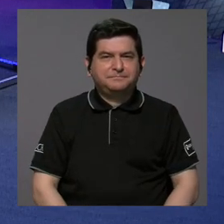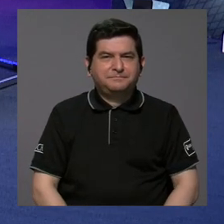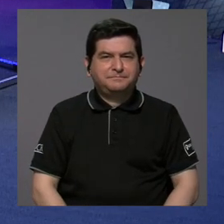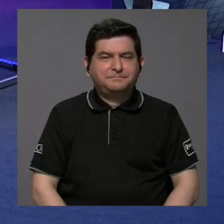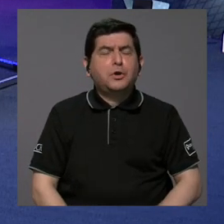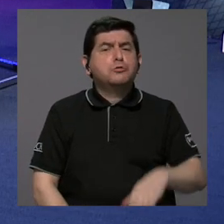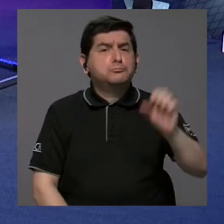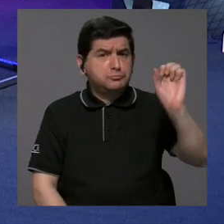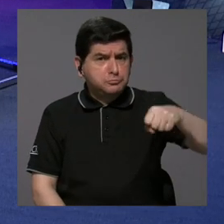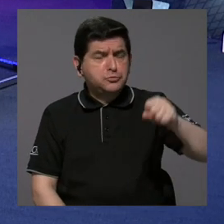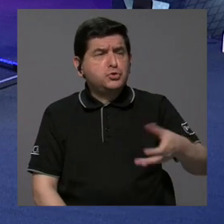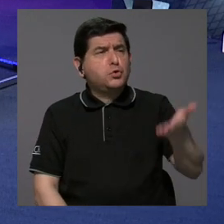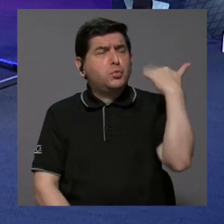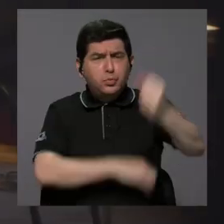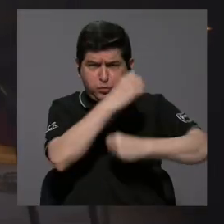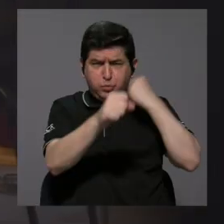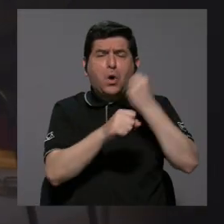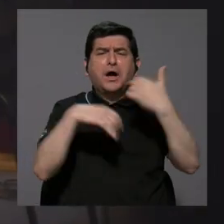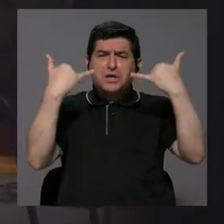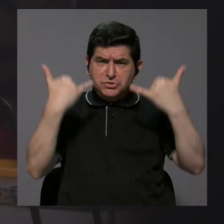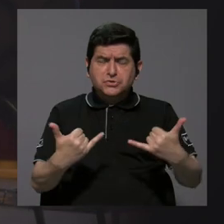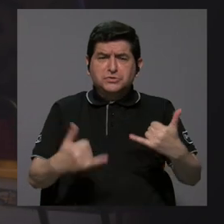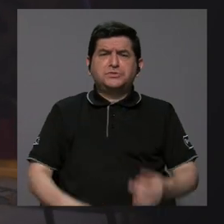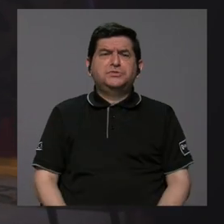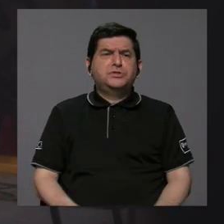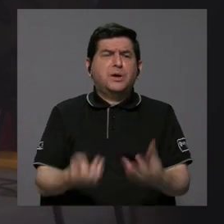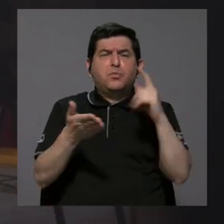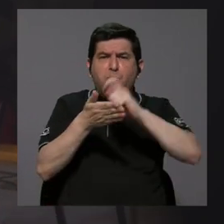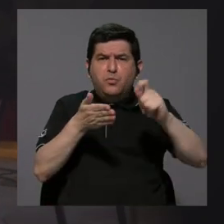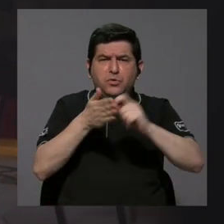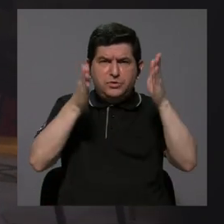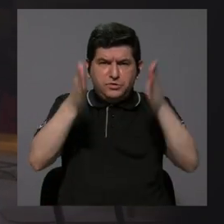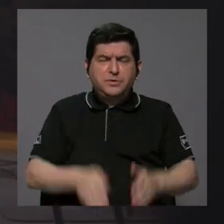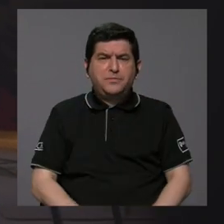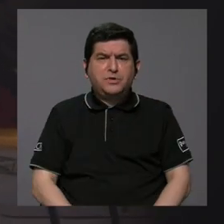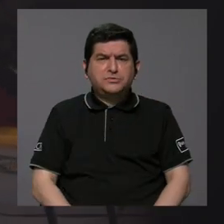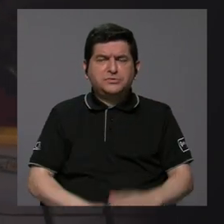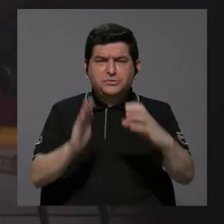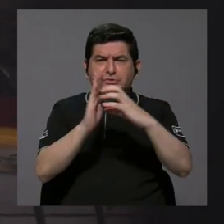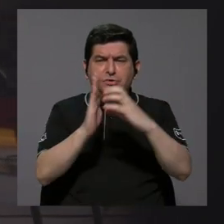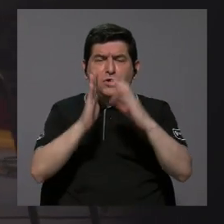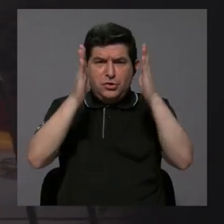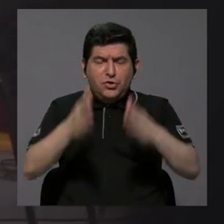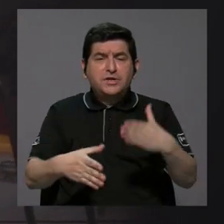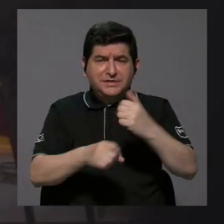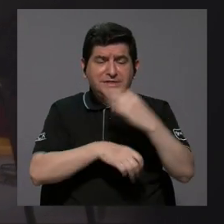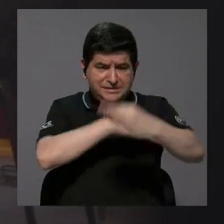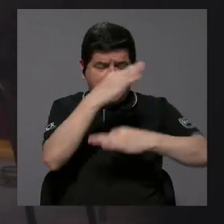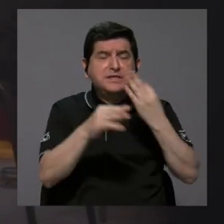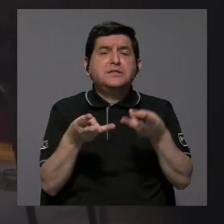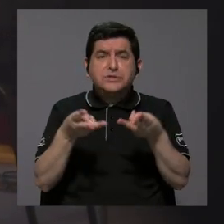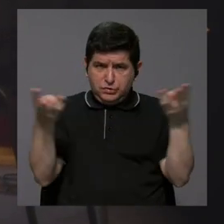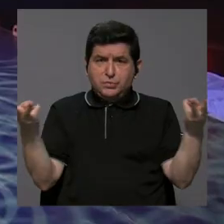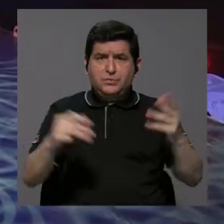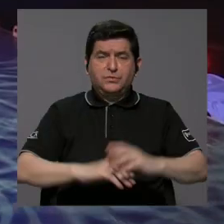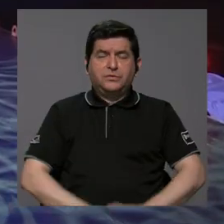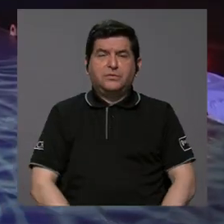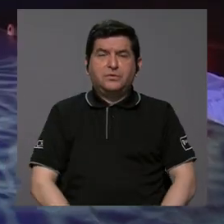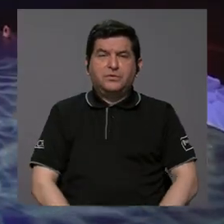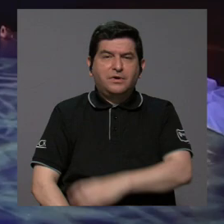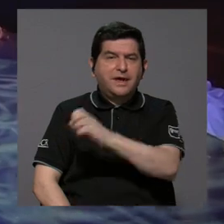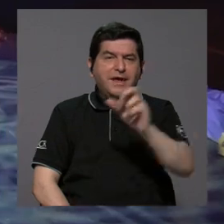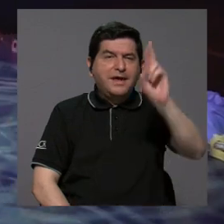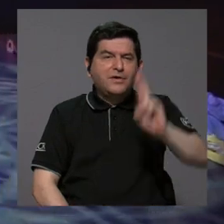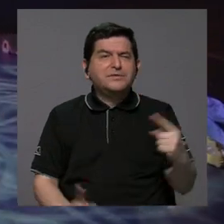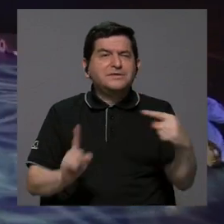Sí o sea hace muchísimos años ya había muchos compositores y muchos libretistas creando este tipo de material en